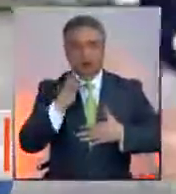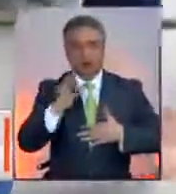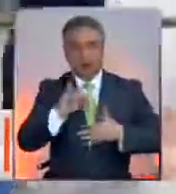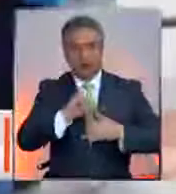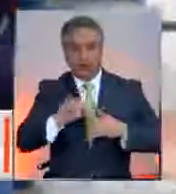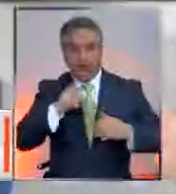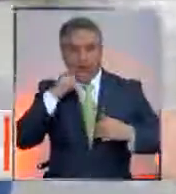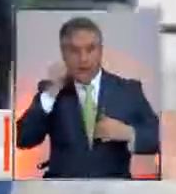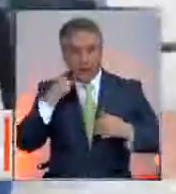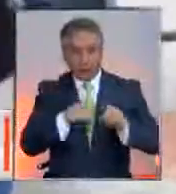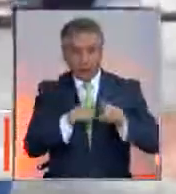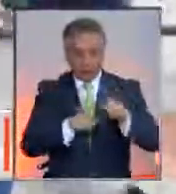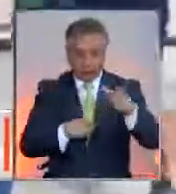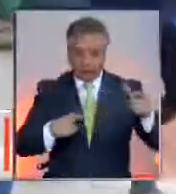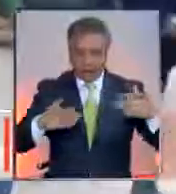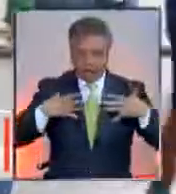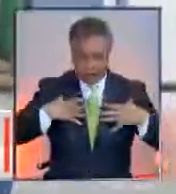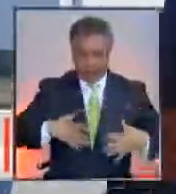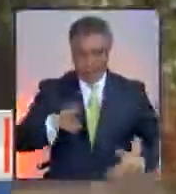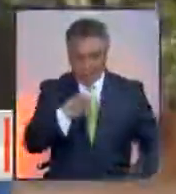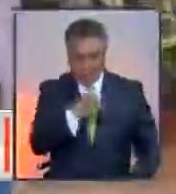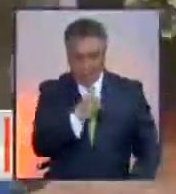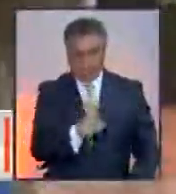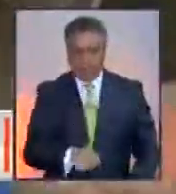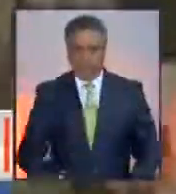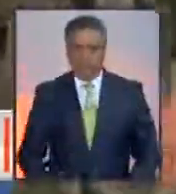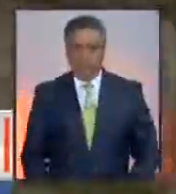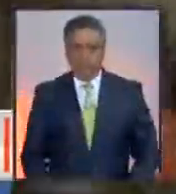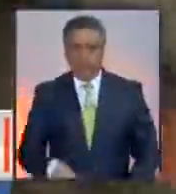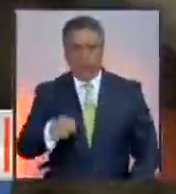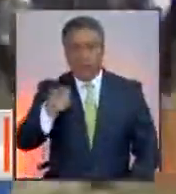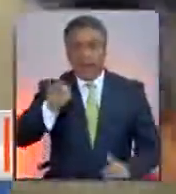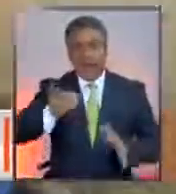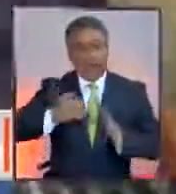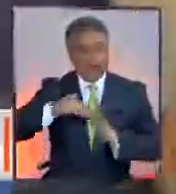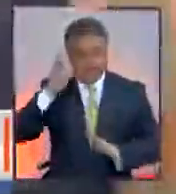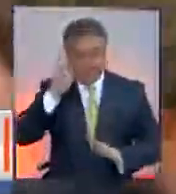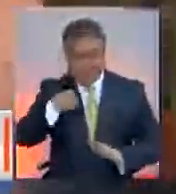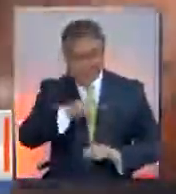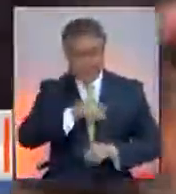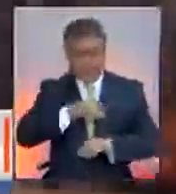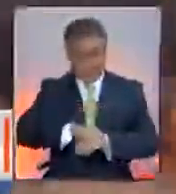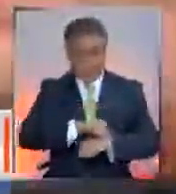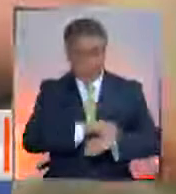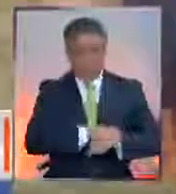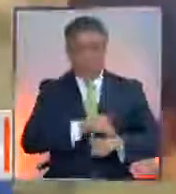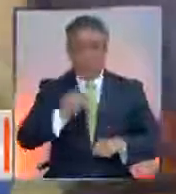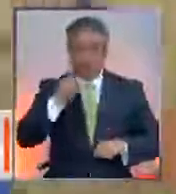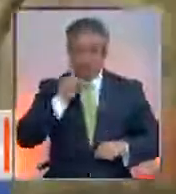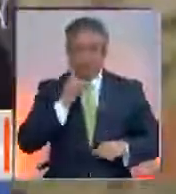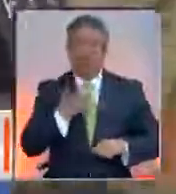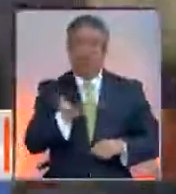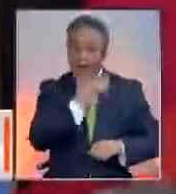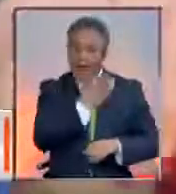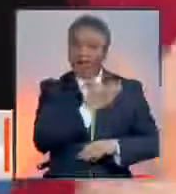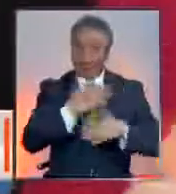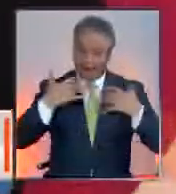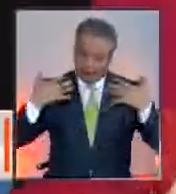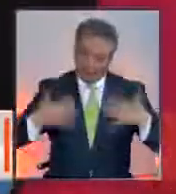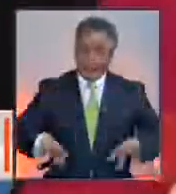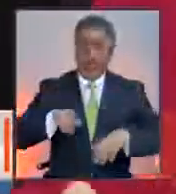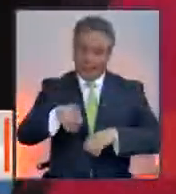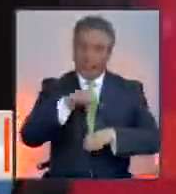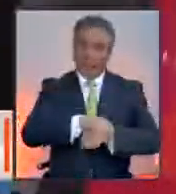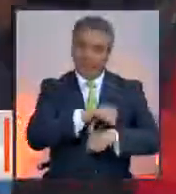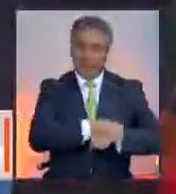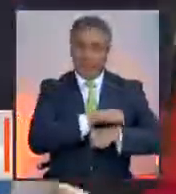izquierda de la pantalla. La mayor parte de los detenidos tiene detenciones previas por diversos delitos,